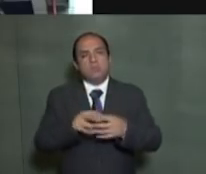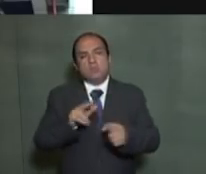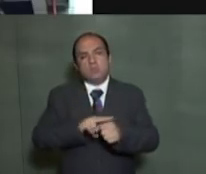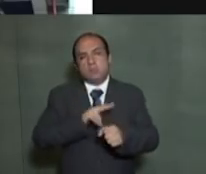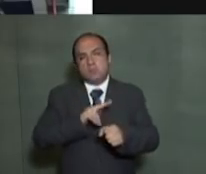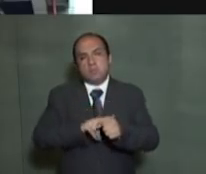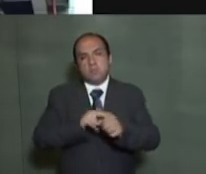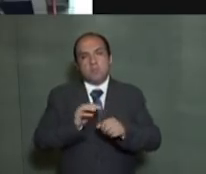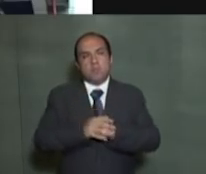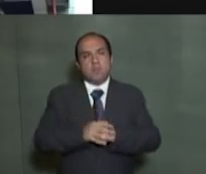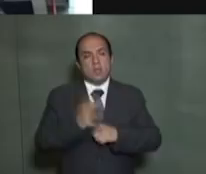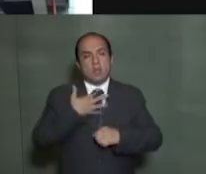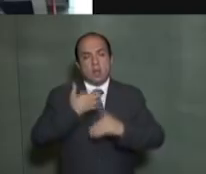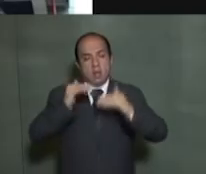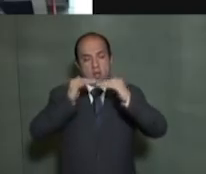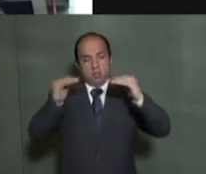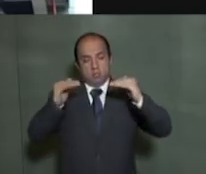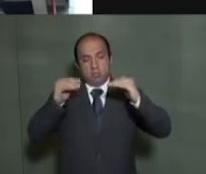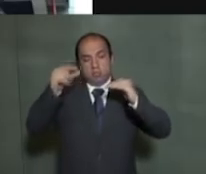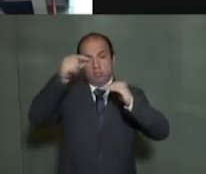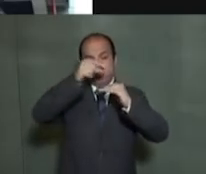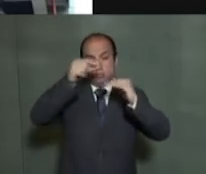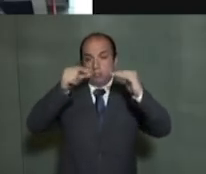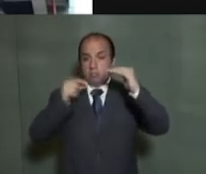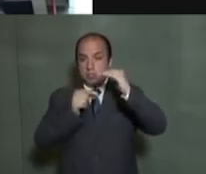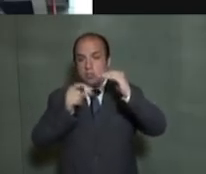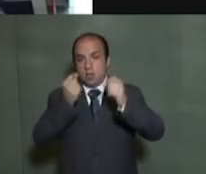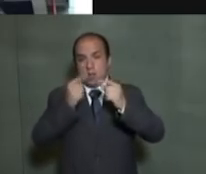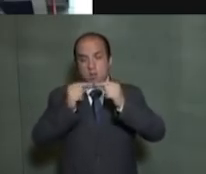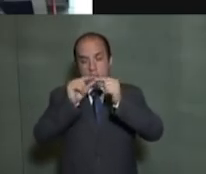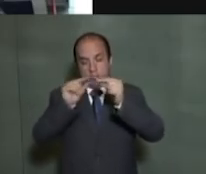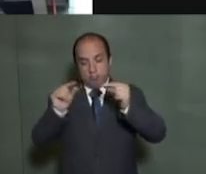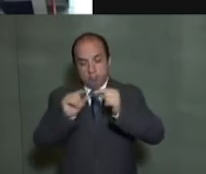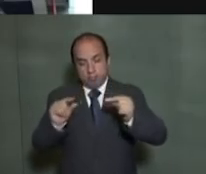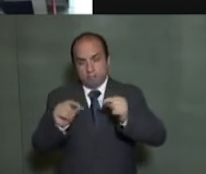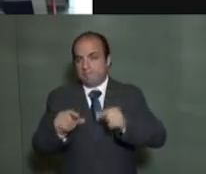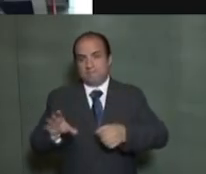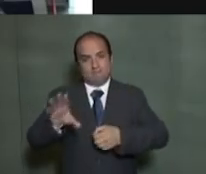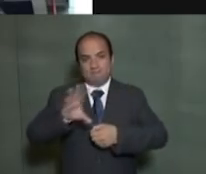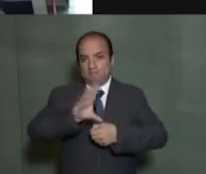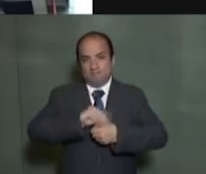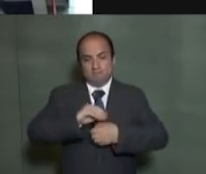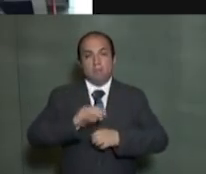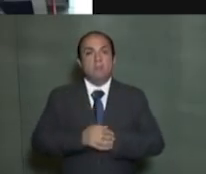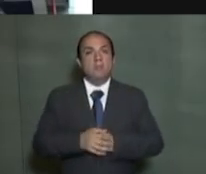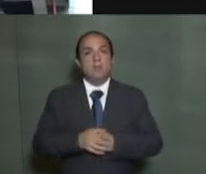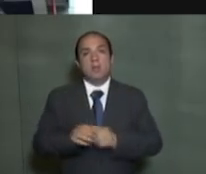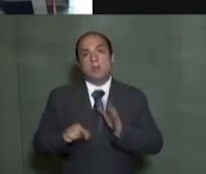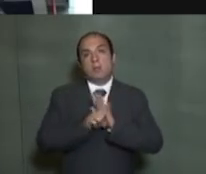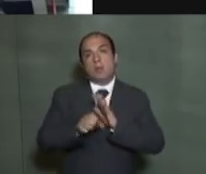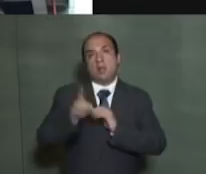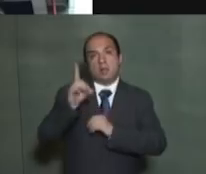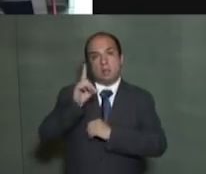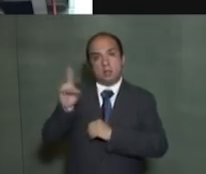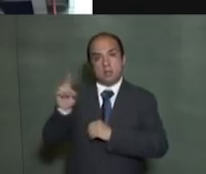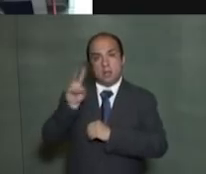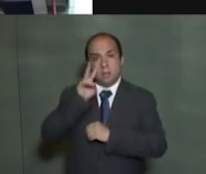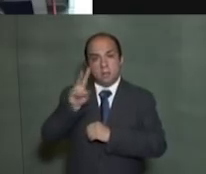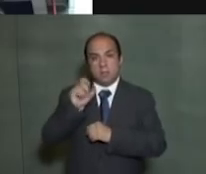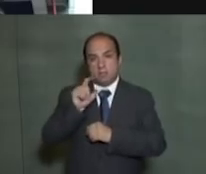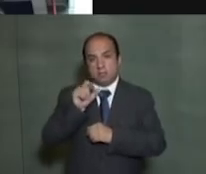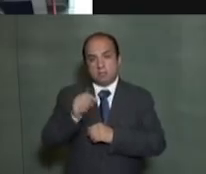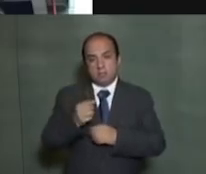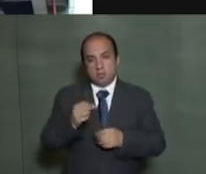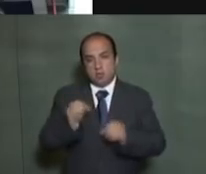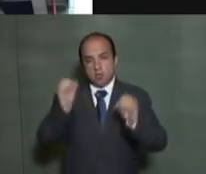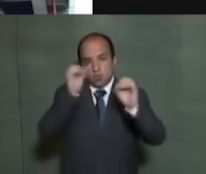superior, un elemento inferior y algunas diagonales, no están completos, como es el caso de la figura de la derecha, que también se ve un poco oscura lamentablemente